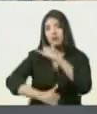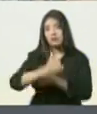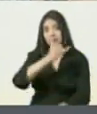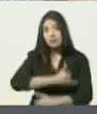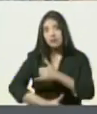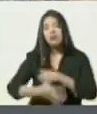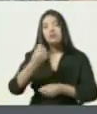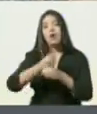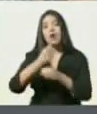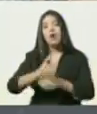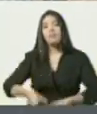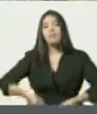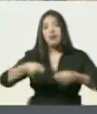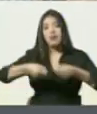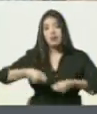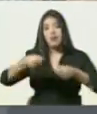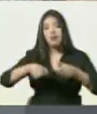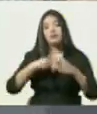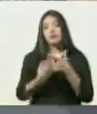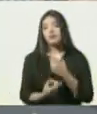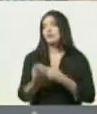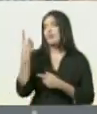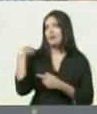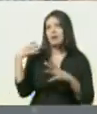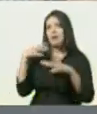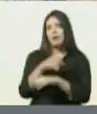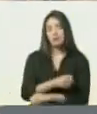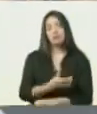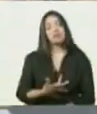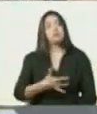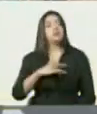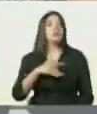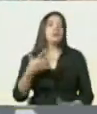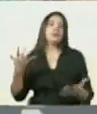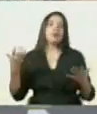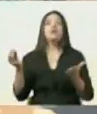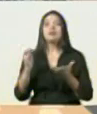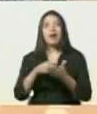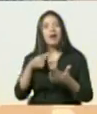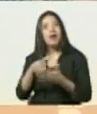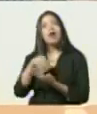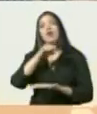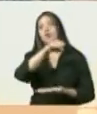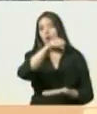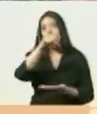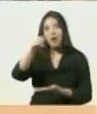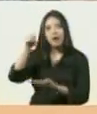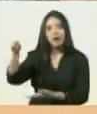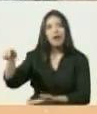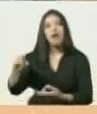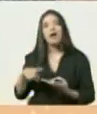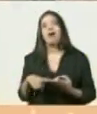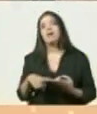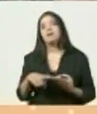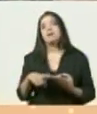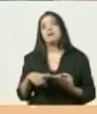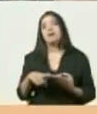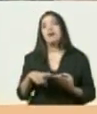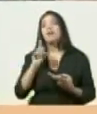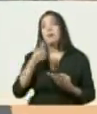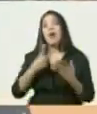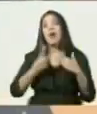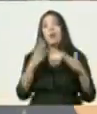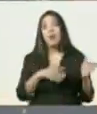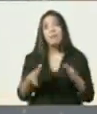Mercal. Y en esta acción de anoche, bueno, por supuesto, bueno, atacan a los CLAP, a los comités locales de abastecimiento y producción, a los